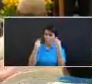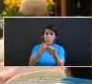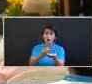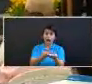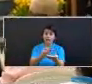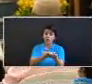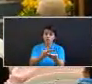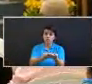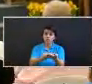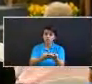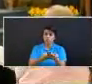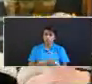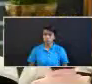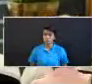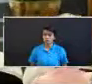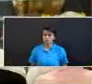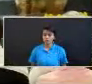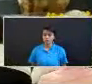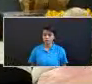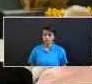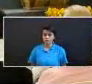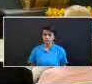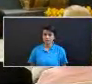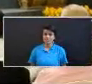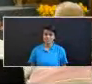empapados en agua.